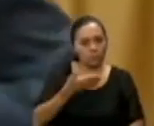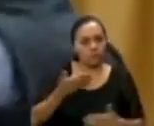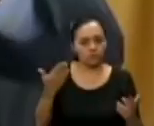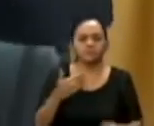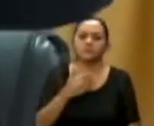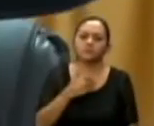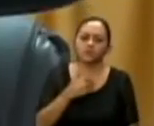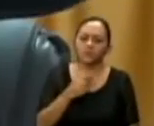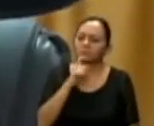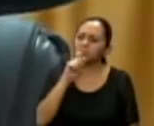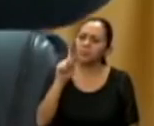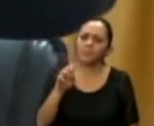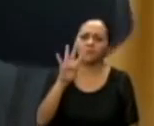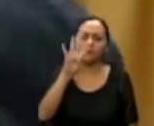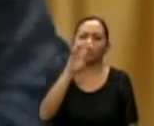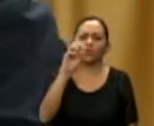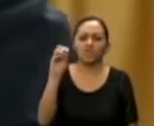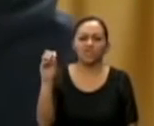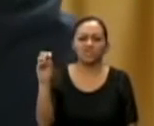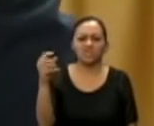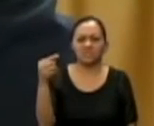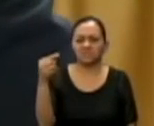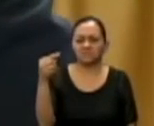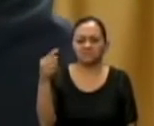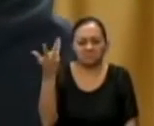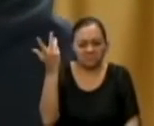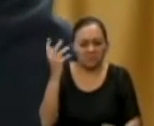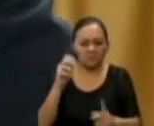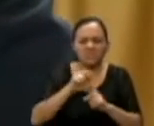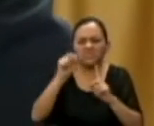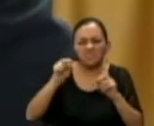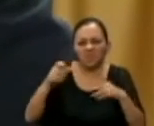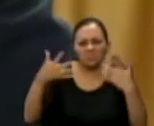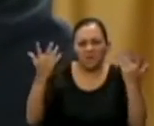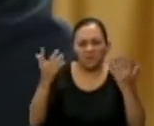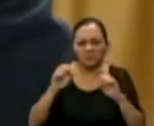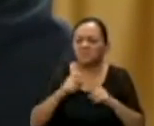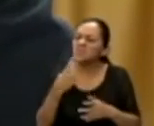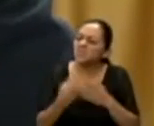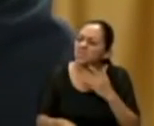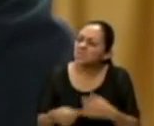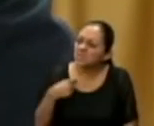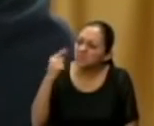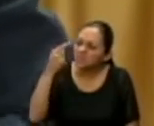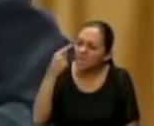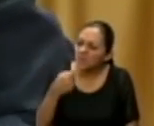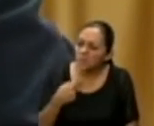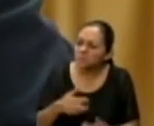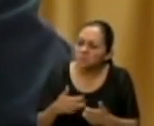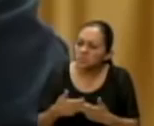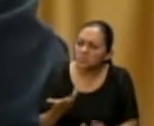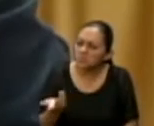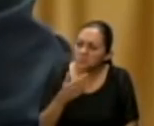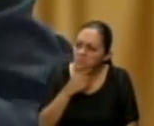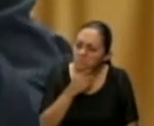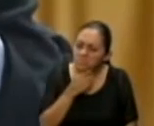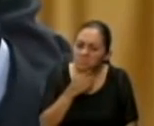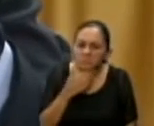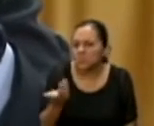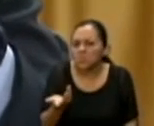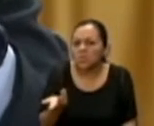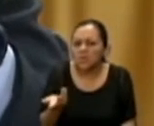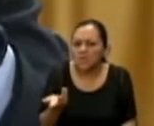400 llega a mi hija lo que sea de información en que se involucrará al estado ecuatoriano me puede decir donde hay